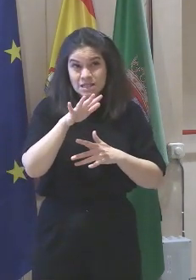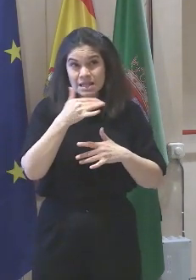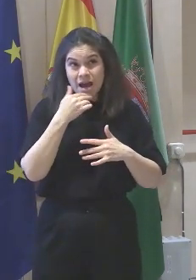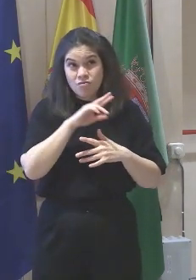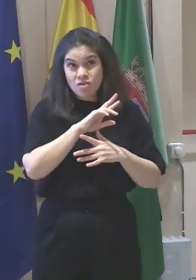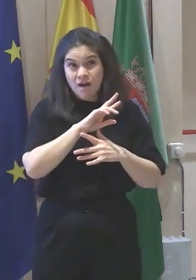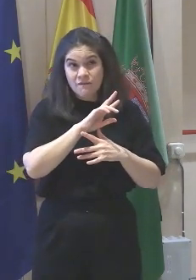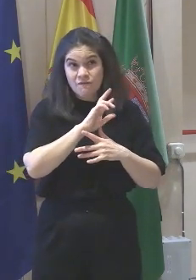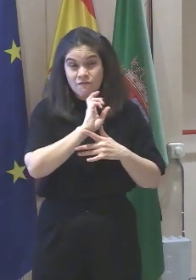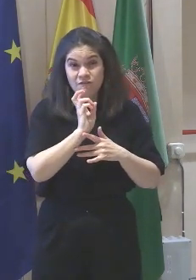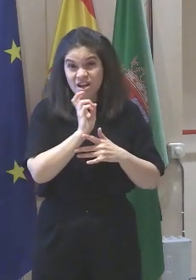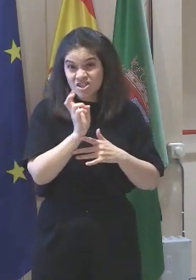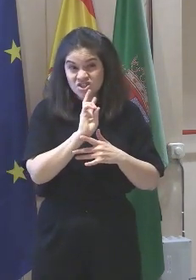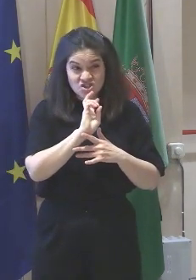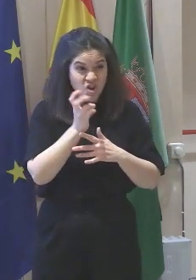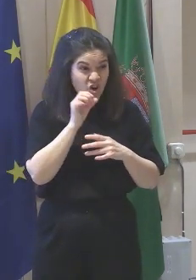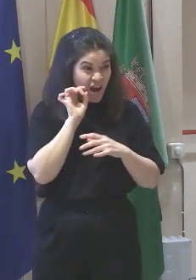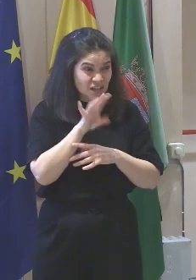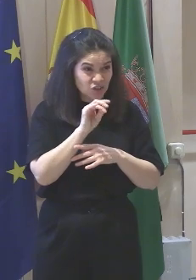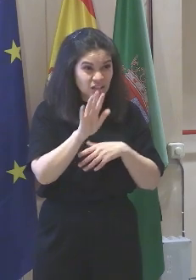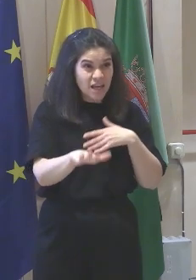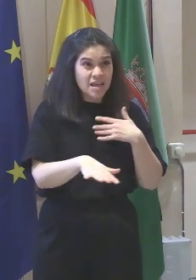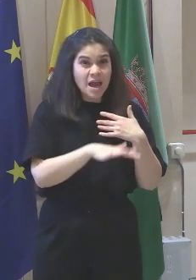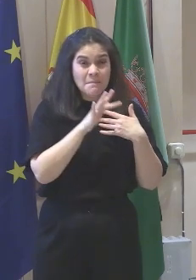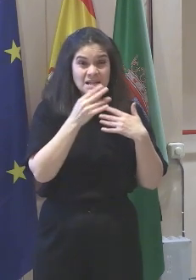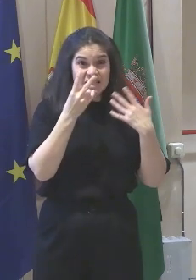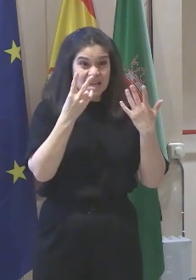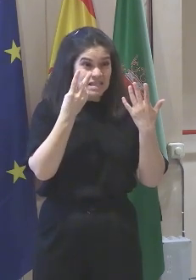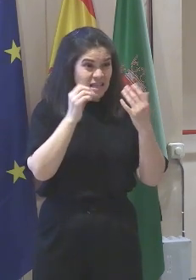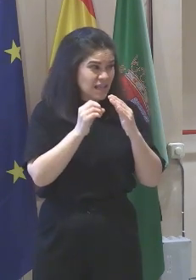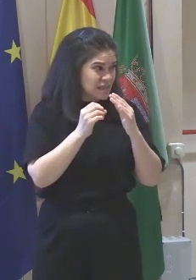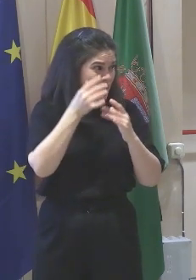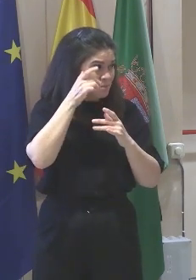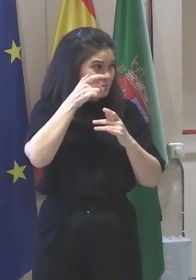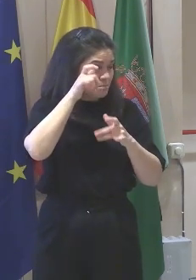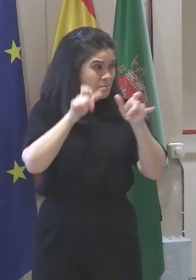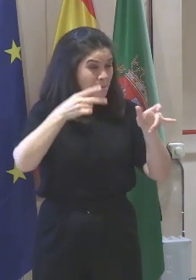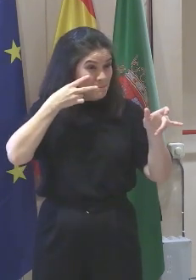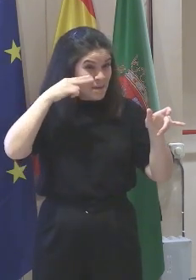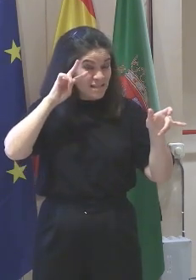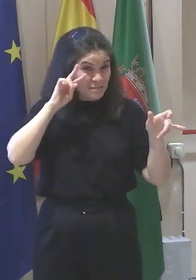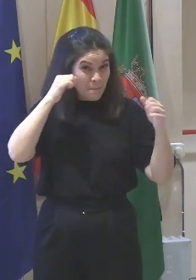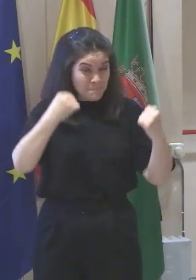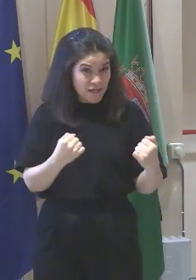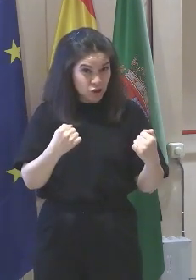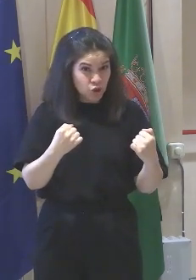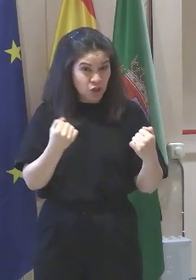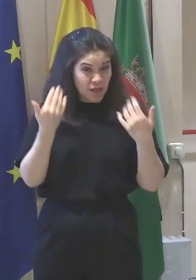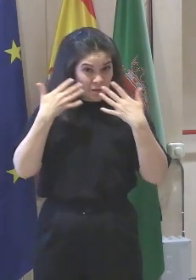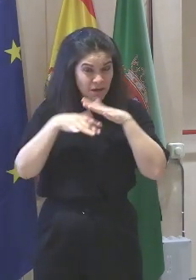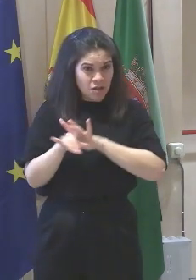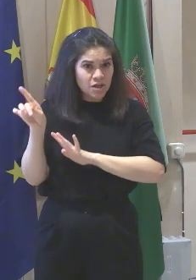de 70 expertos implicados en el desarrollo del documento y, como veis, con la implicación de